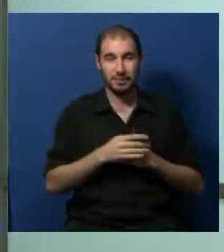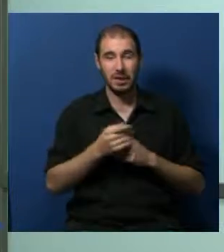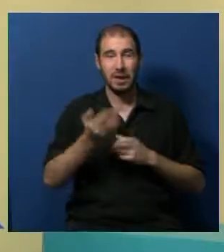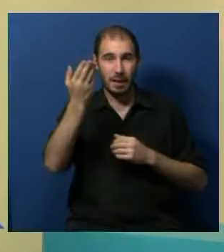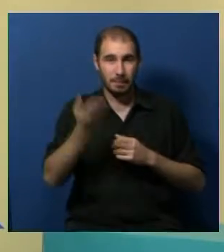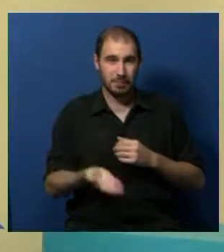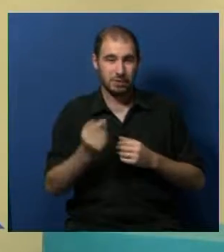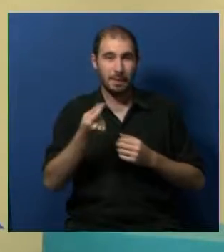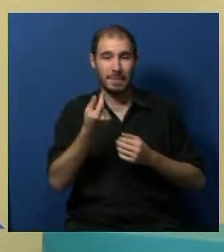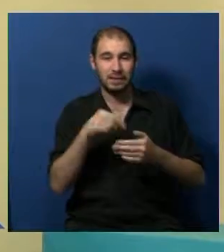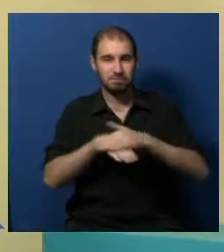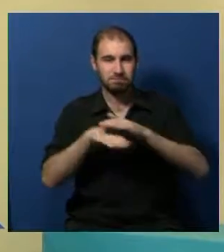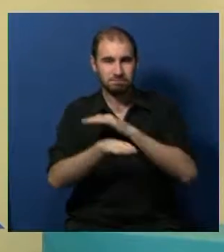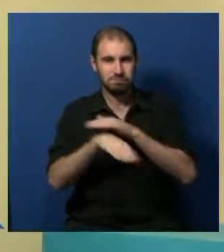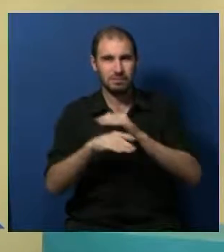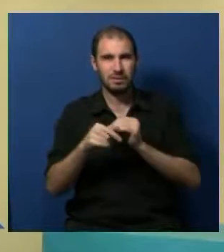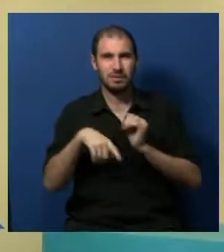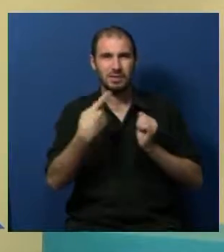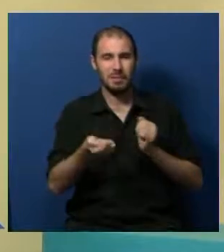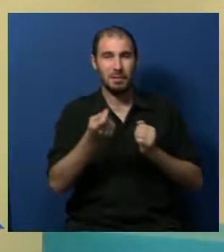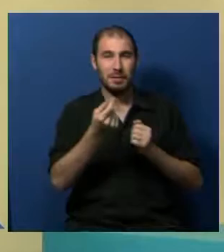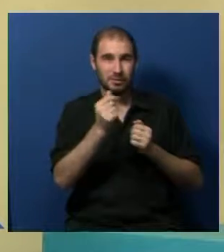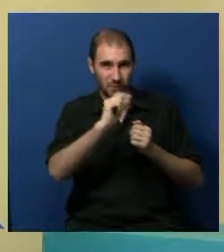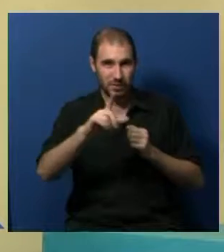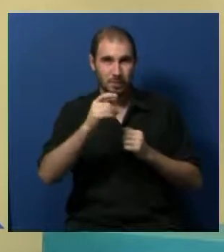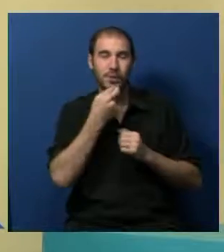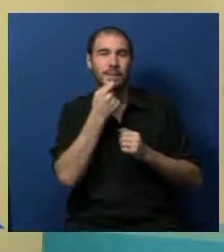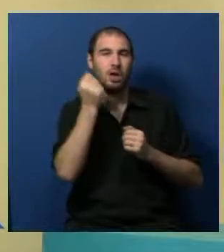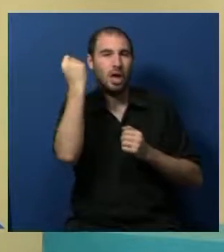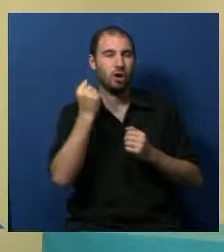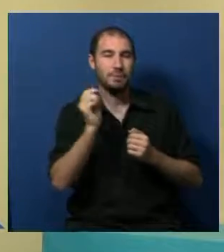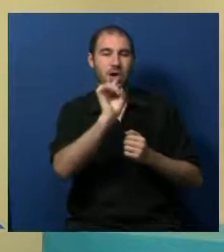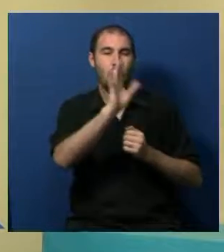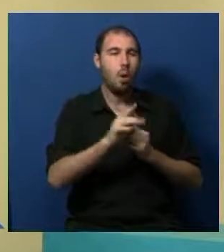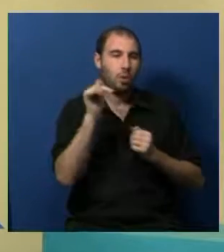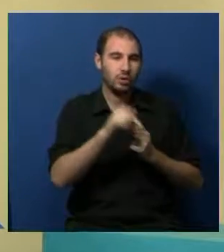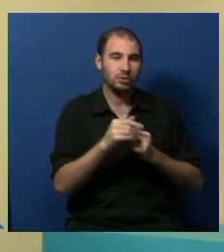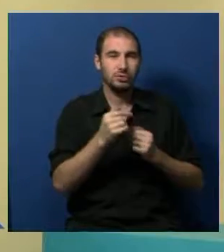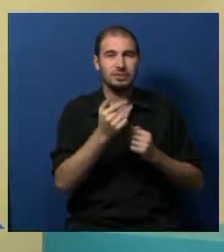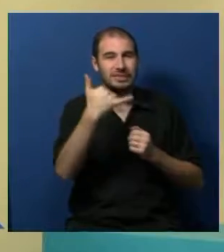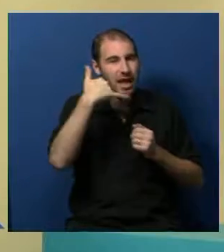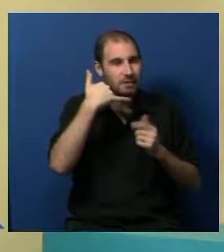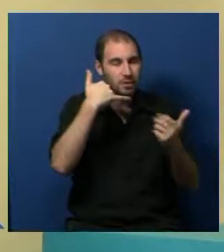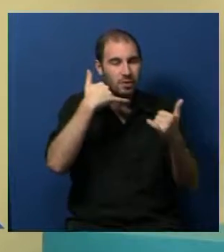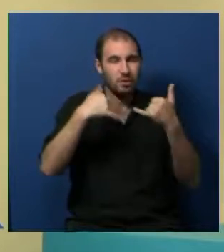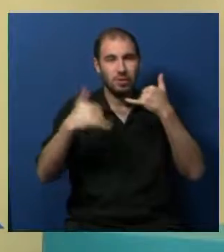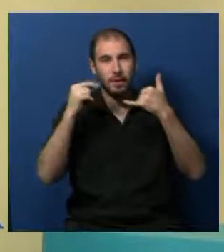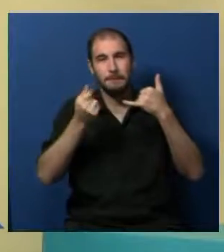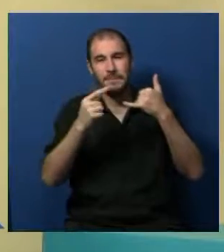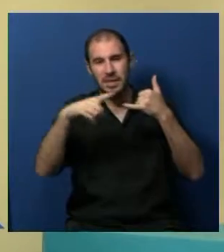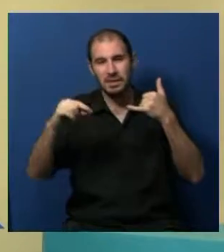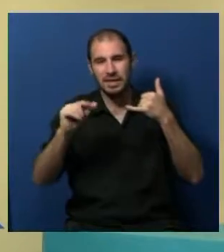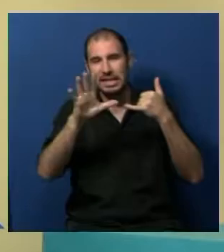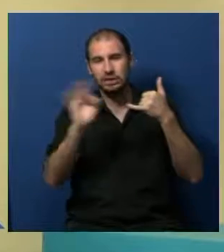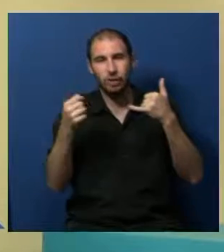uno emite mucho dinero, eso termina impactando en los precios. Supongamos que en la economía solo existe un teléfono celular y un billete de estos nuevos de